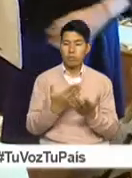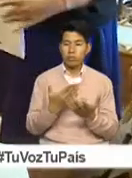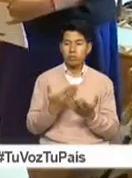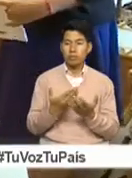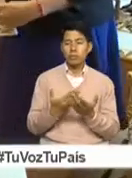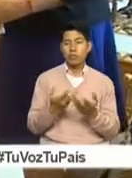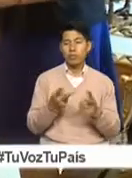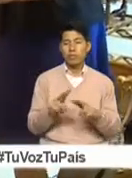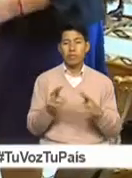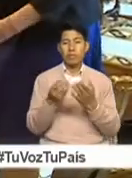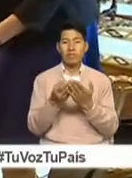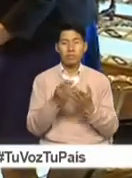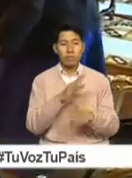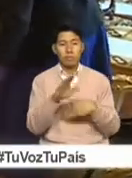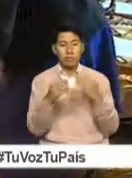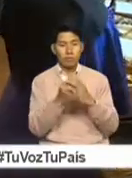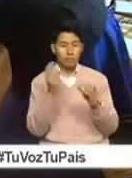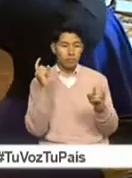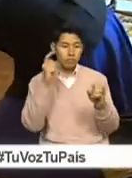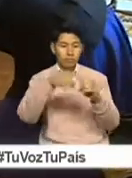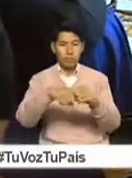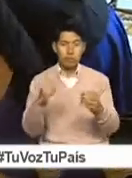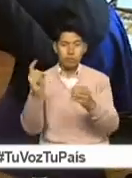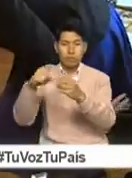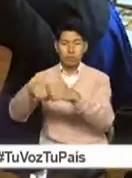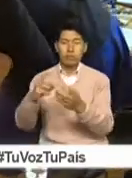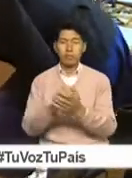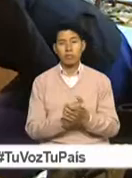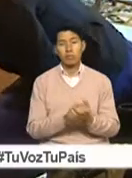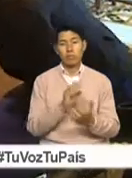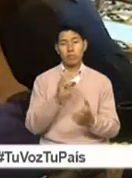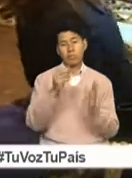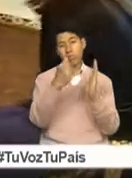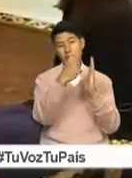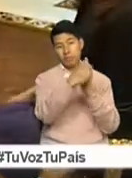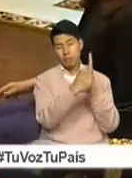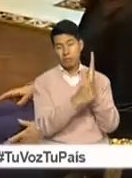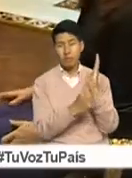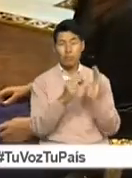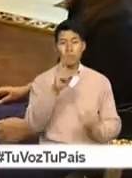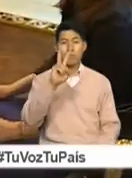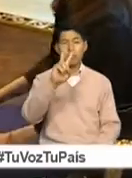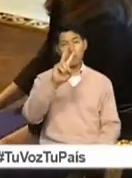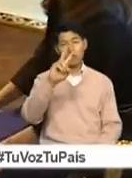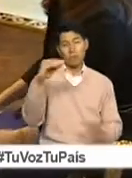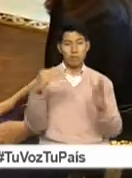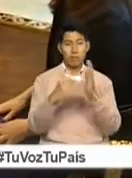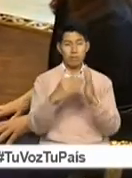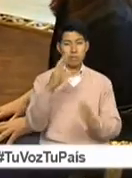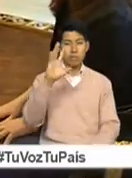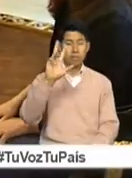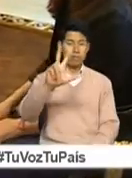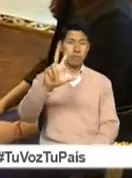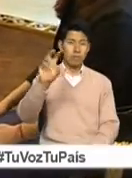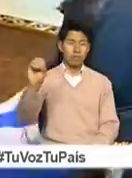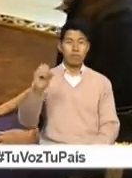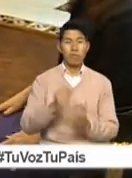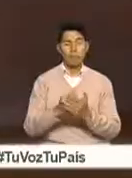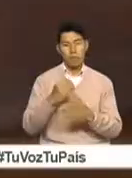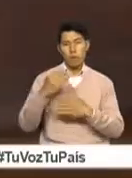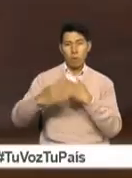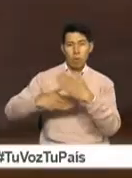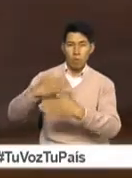mandatario de incluir los objetivos de la agenda 2030 en su política de gobierno para los próximos cuatro años los